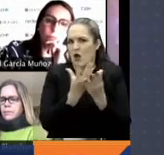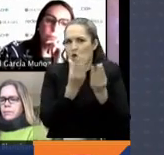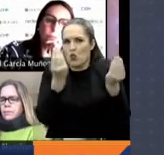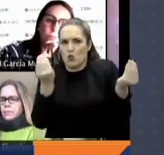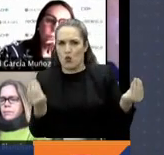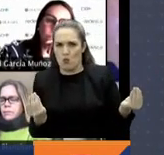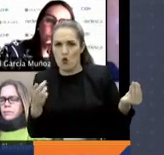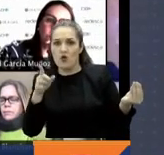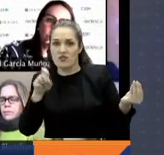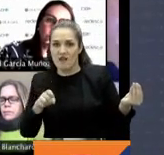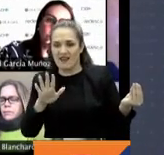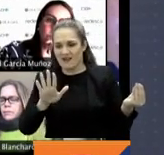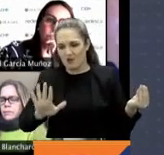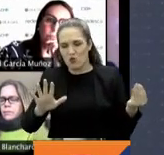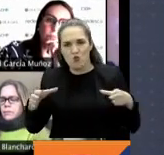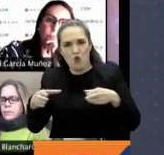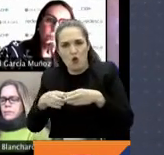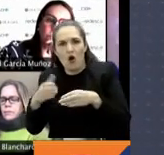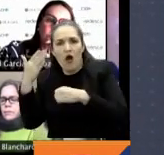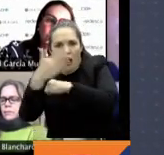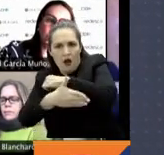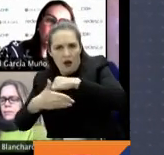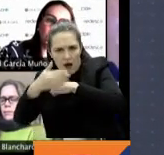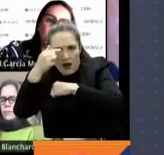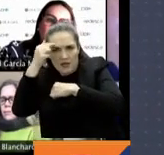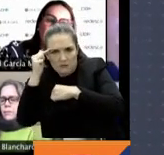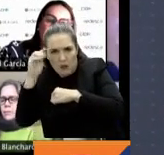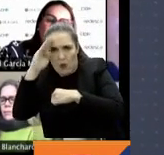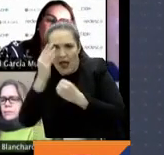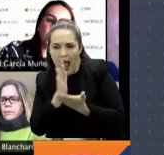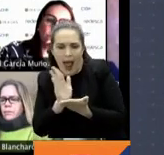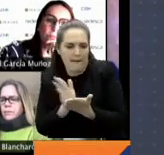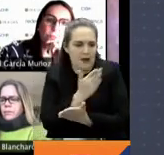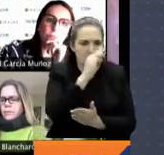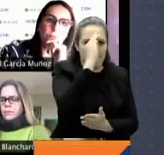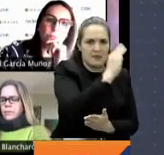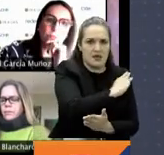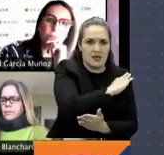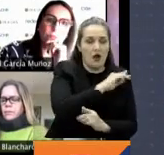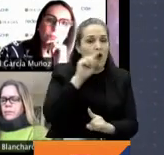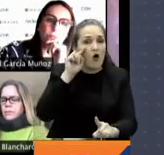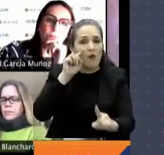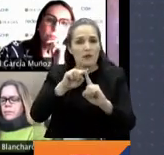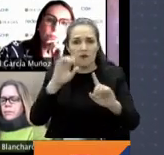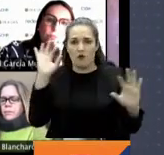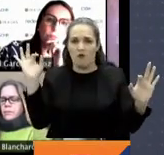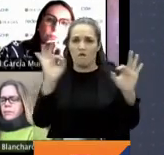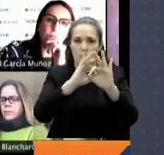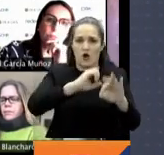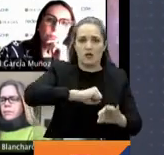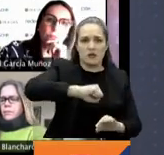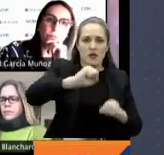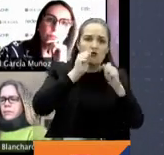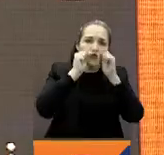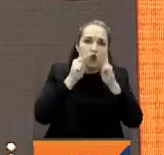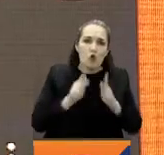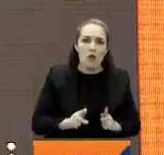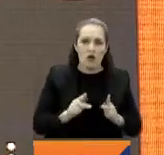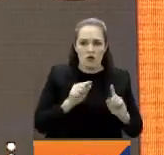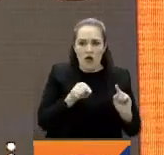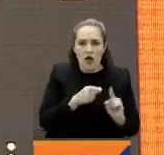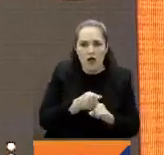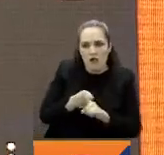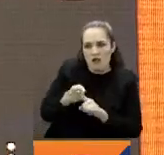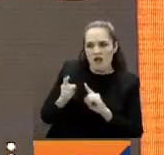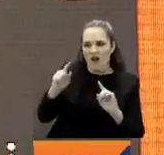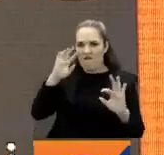seguridad con un enfoque ciudadano y de derechos humanos y evite toda posibilidad de perspectivas militares.